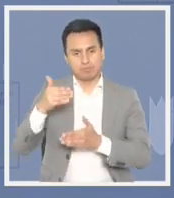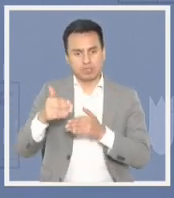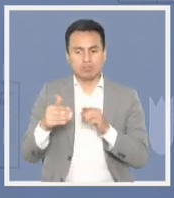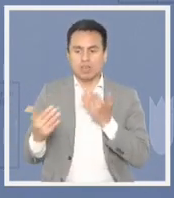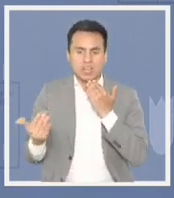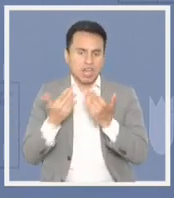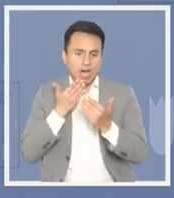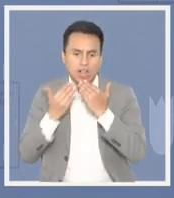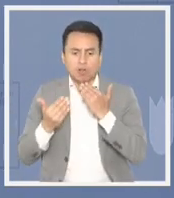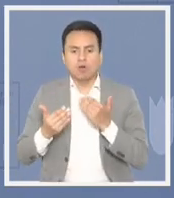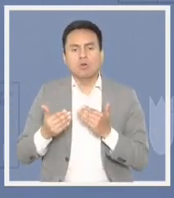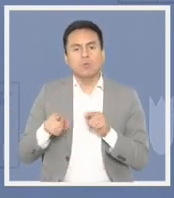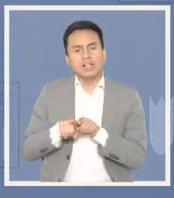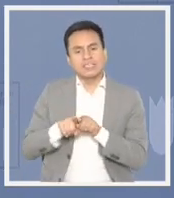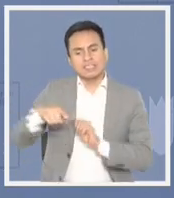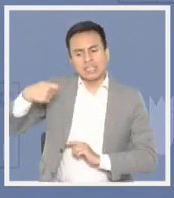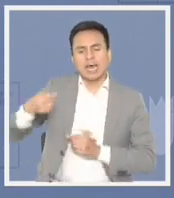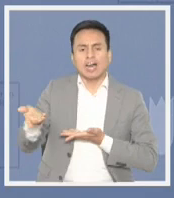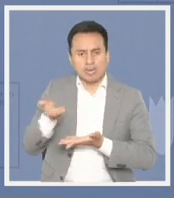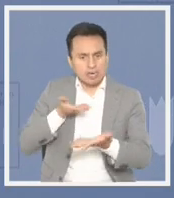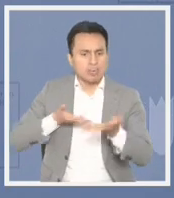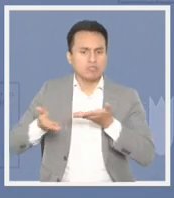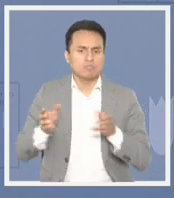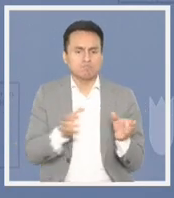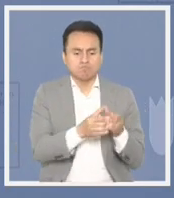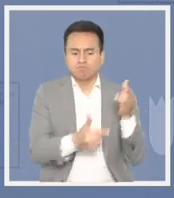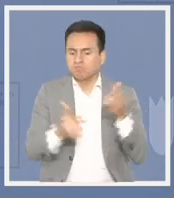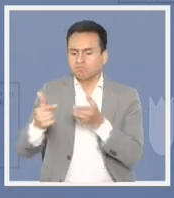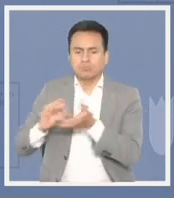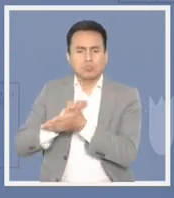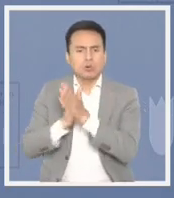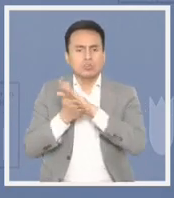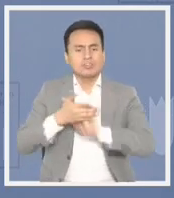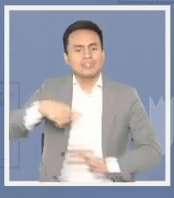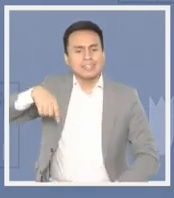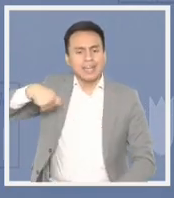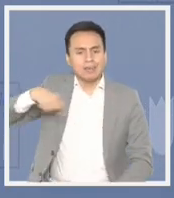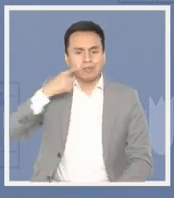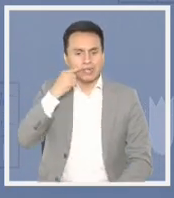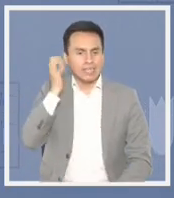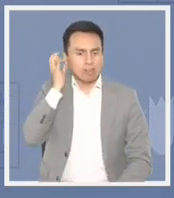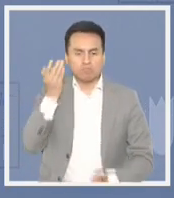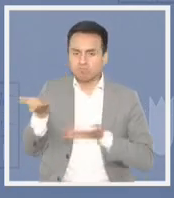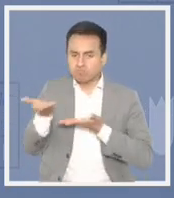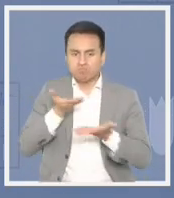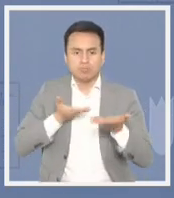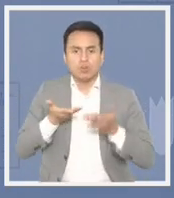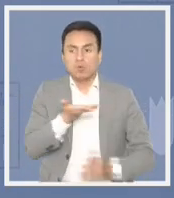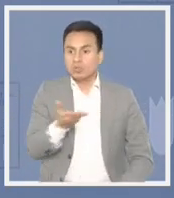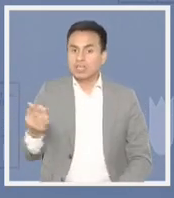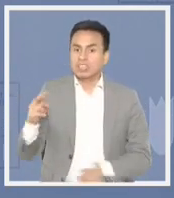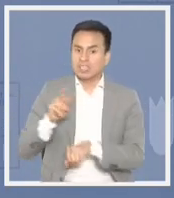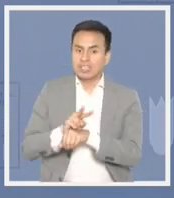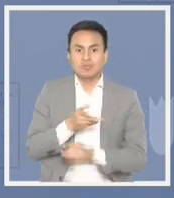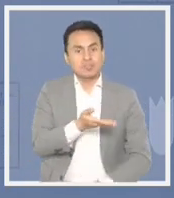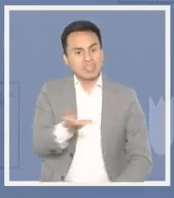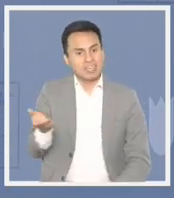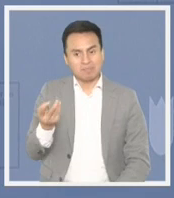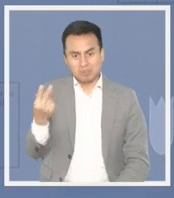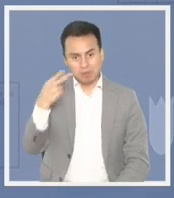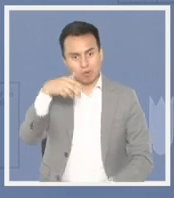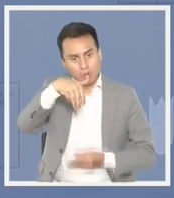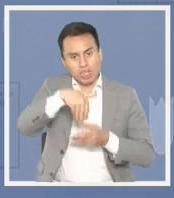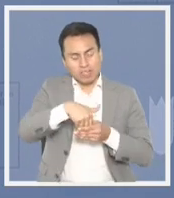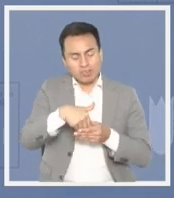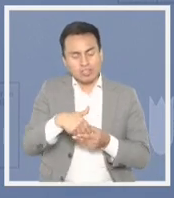de diálogo permanente con el Senado, con todas las bancadas, con los senadores y senadoras. Ustedes han sido testigos de las